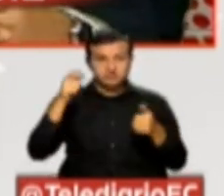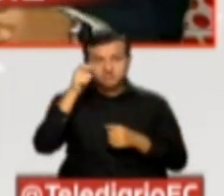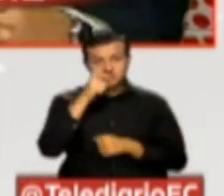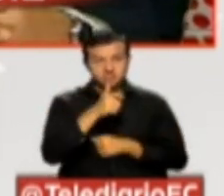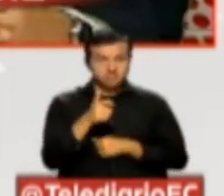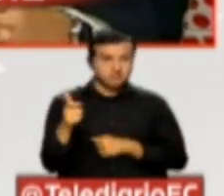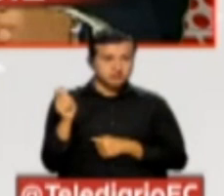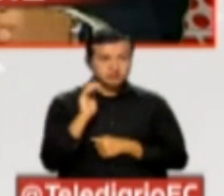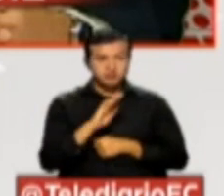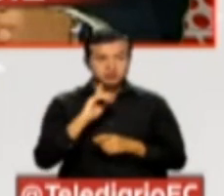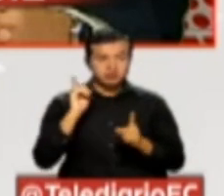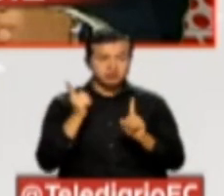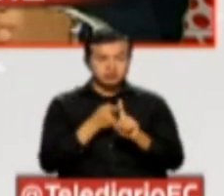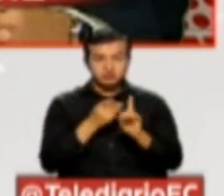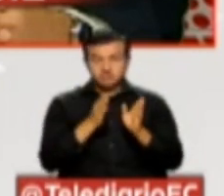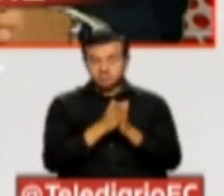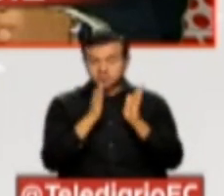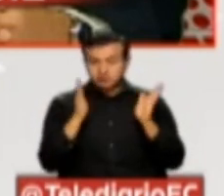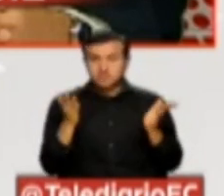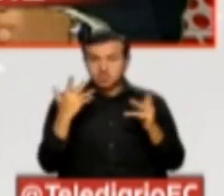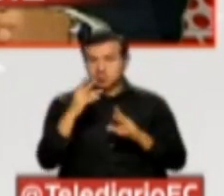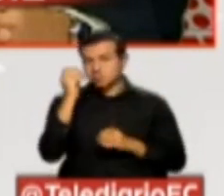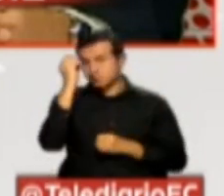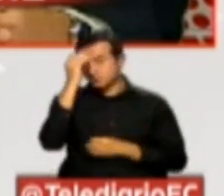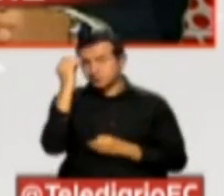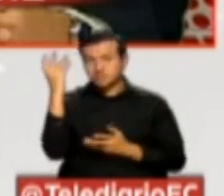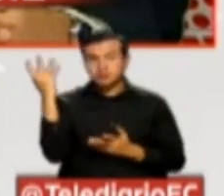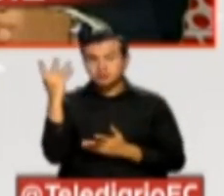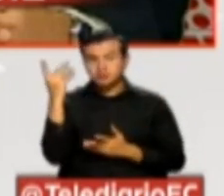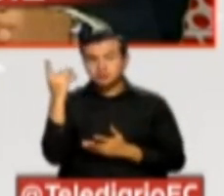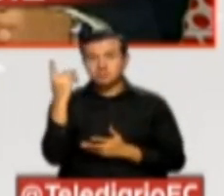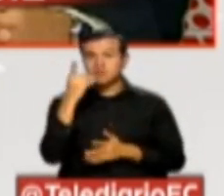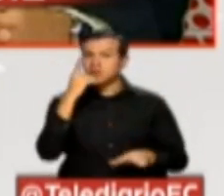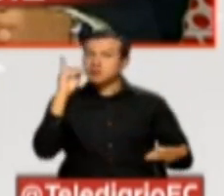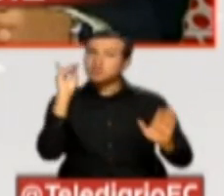Fiscalía, que en una primera instancia conocieron